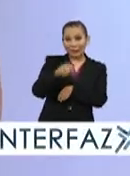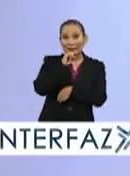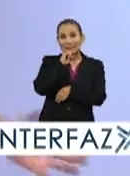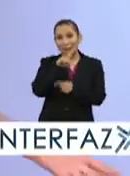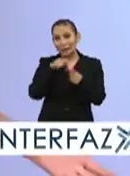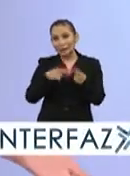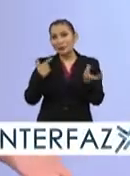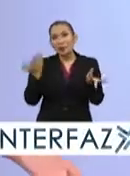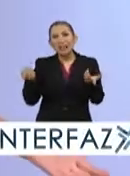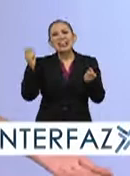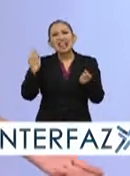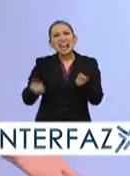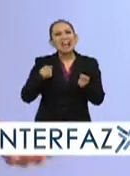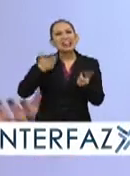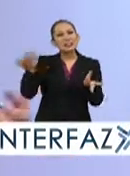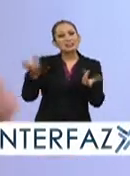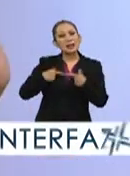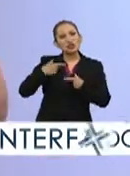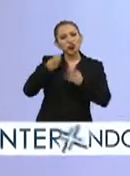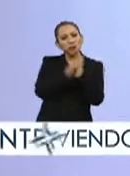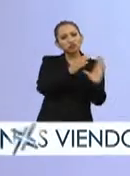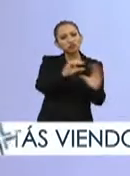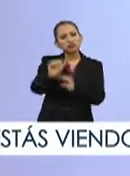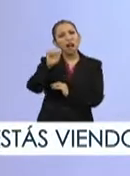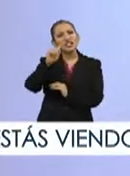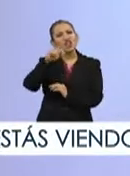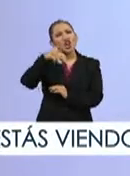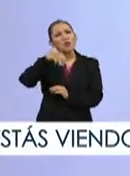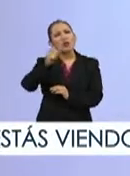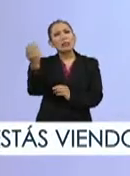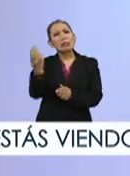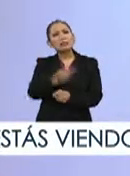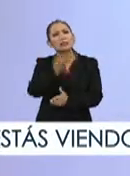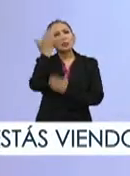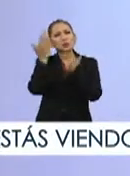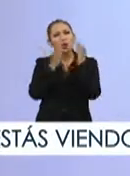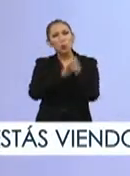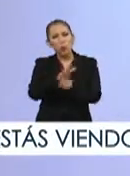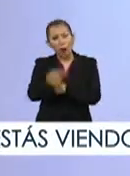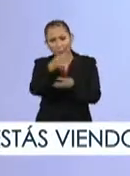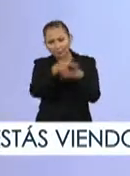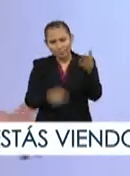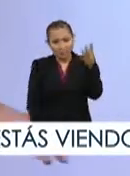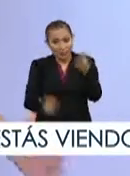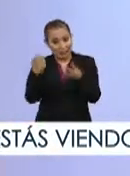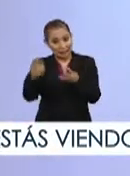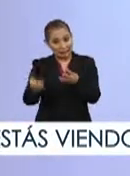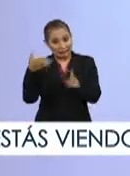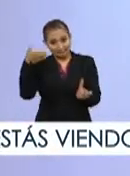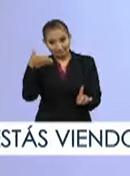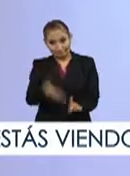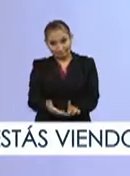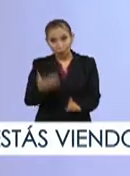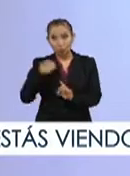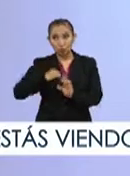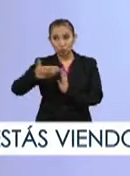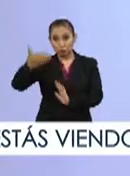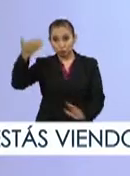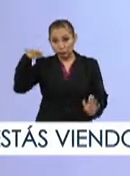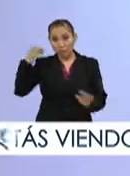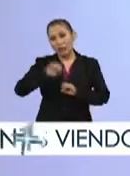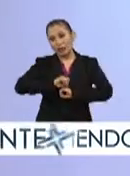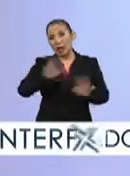también sobre la formación de los astrónomos, qué se necesita para ser un astrónomo, esta disciplina ancestral.